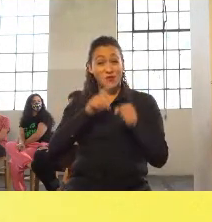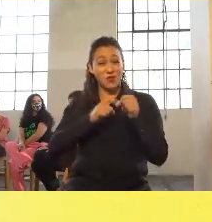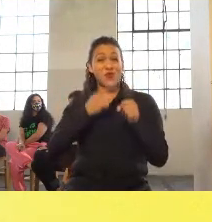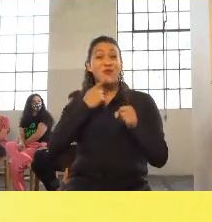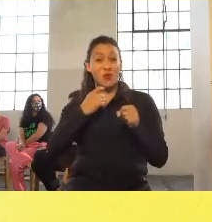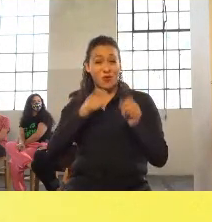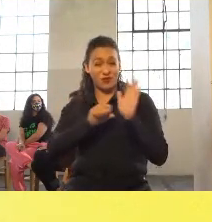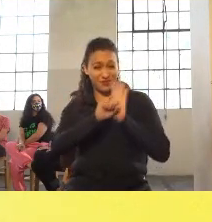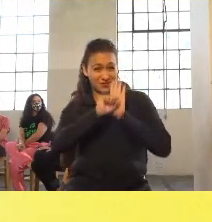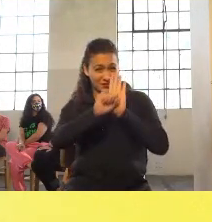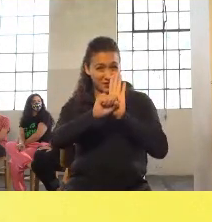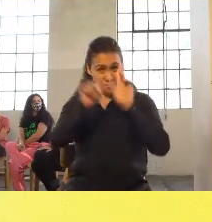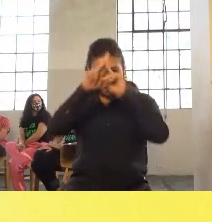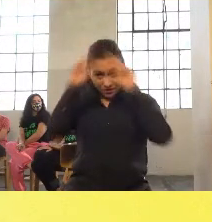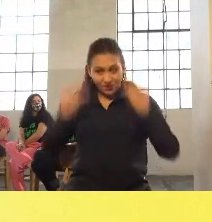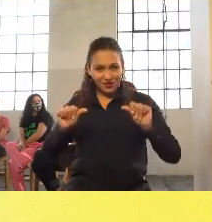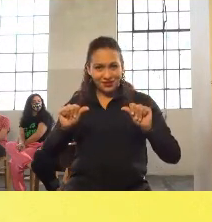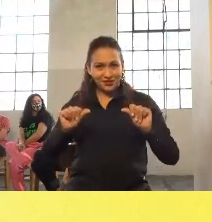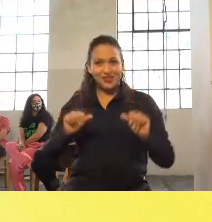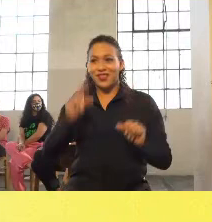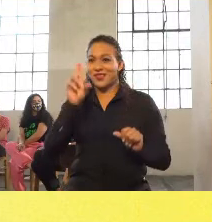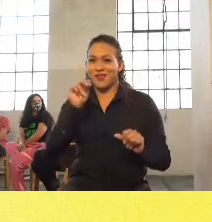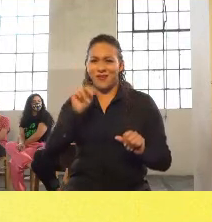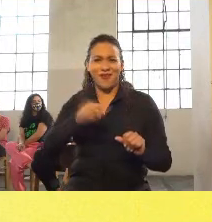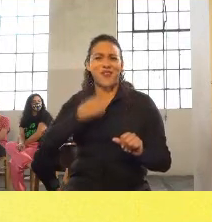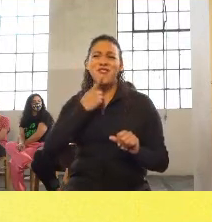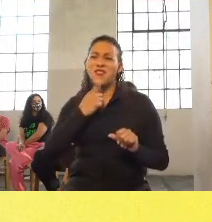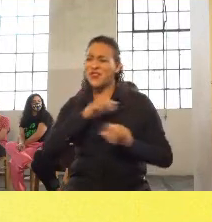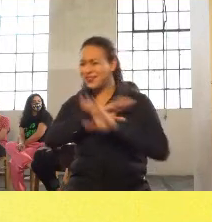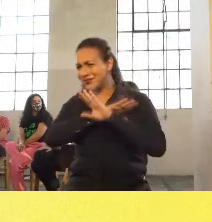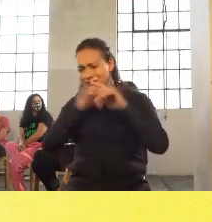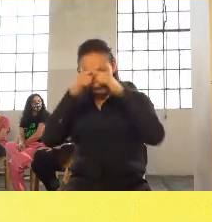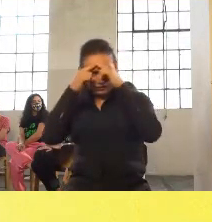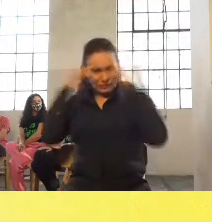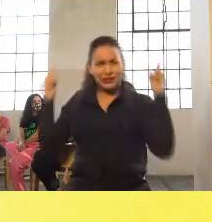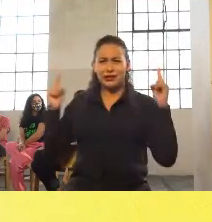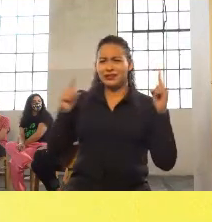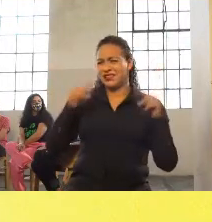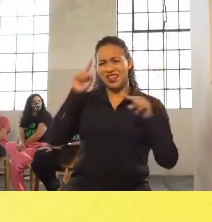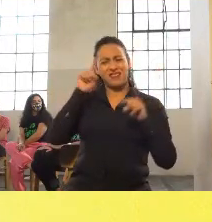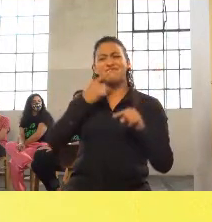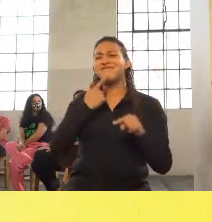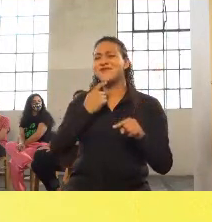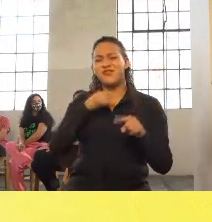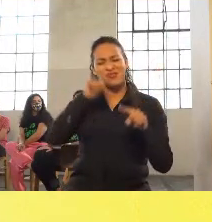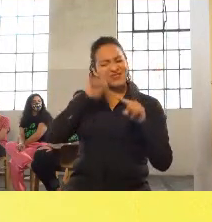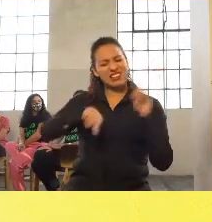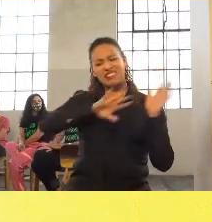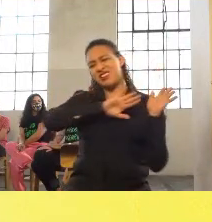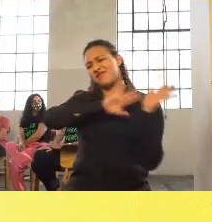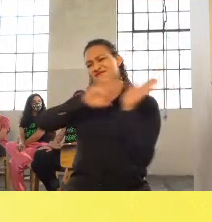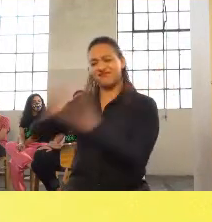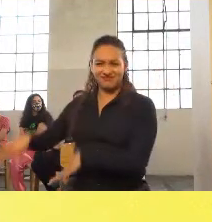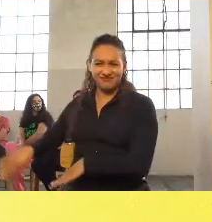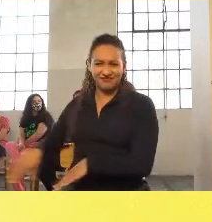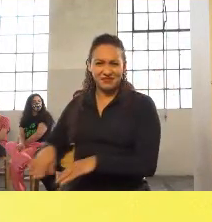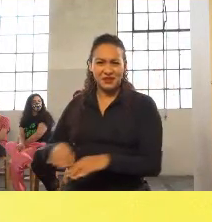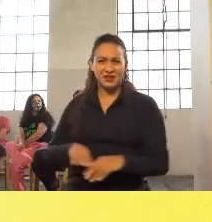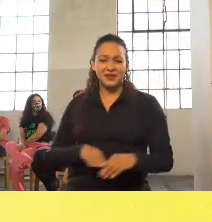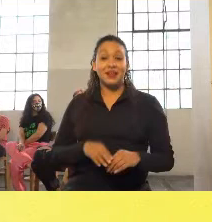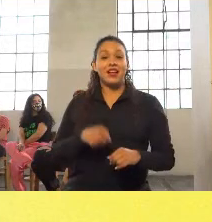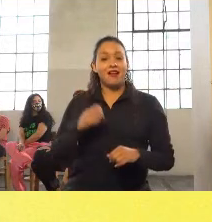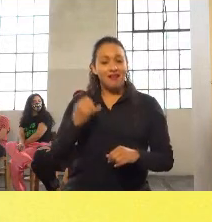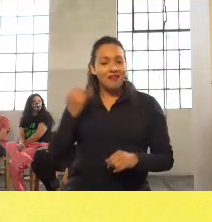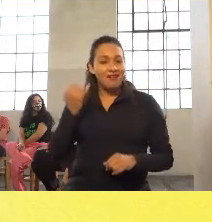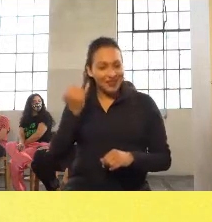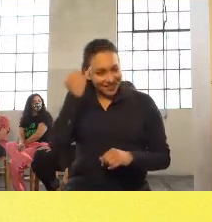fin de las violencias, ese pinche rojo, o sea, no me hace sentido, ¿no? Entonces, como que solo puntitos que